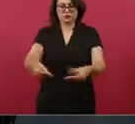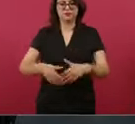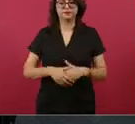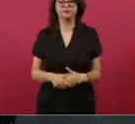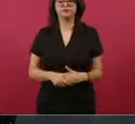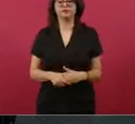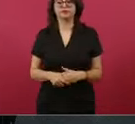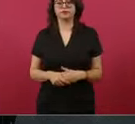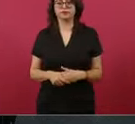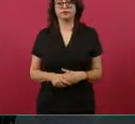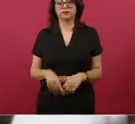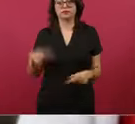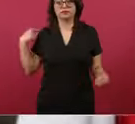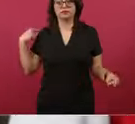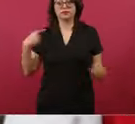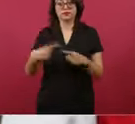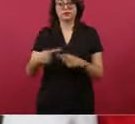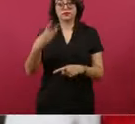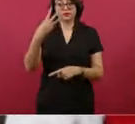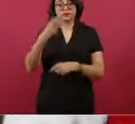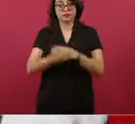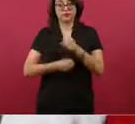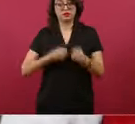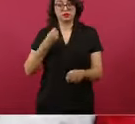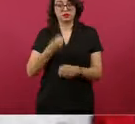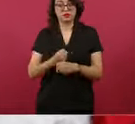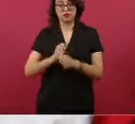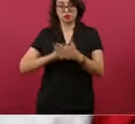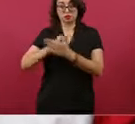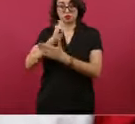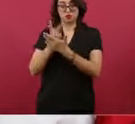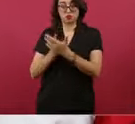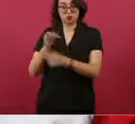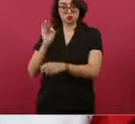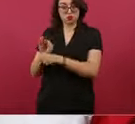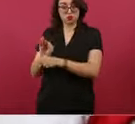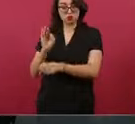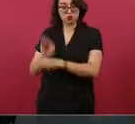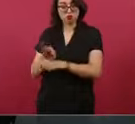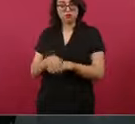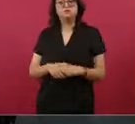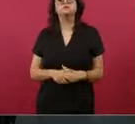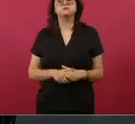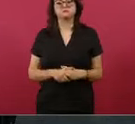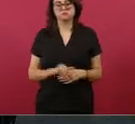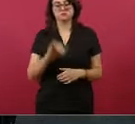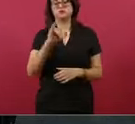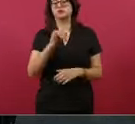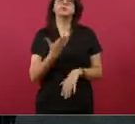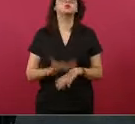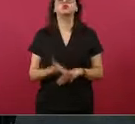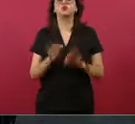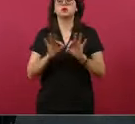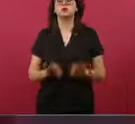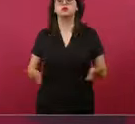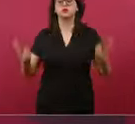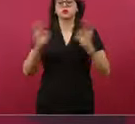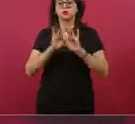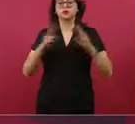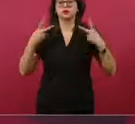Pues prácticamente 3 años de su implementación, ¿usted defendería el programa? ¿Considera que sí, se está cumpliendo? Sí, es importantísimo y ayuda